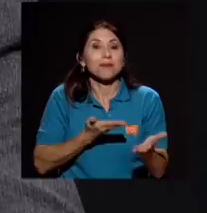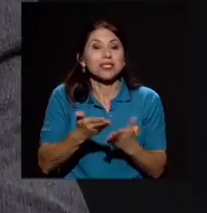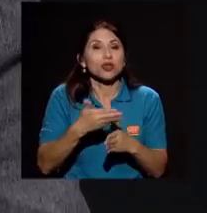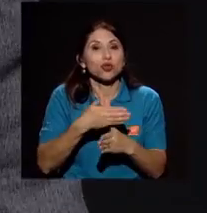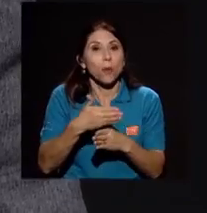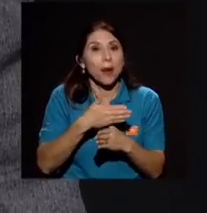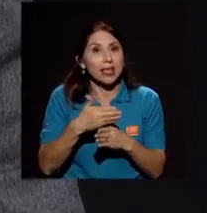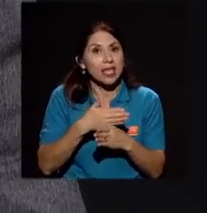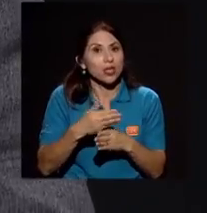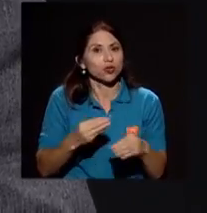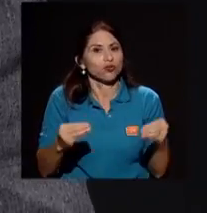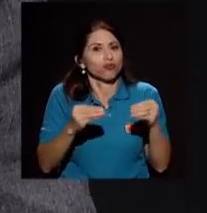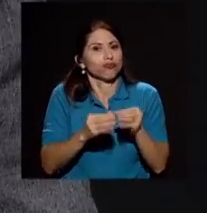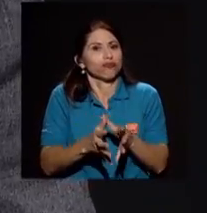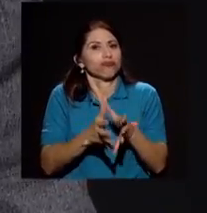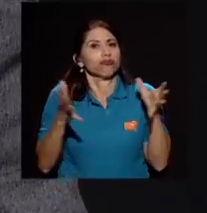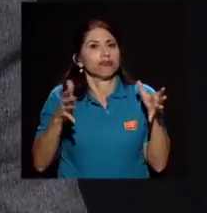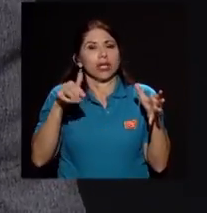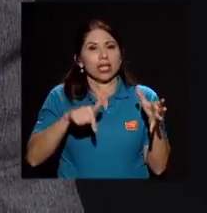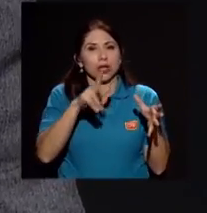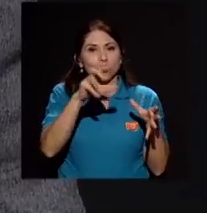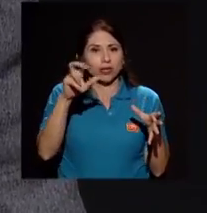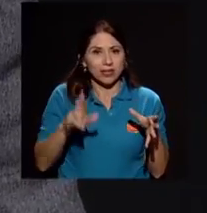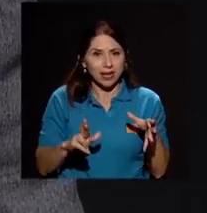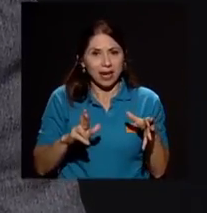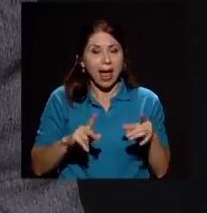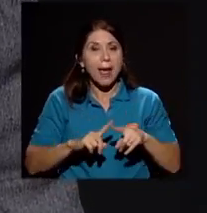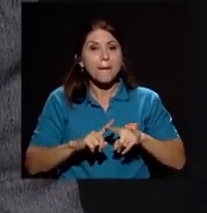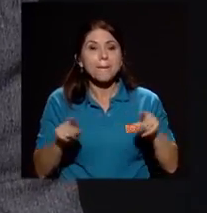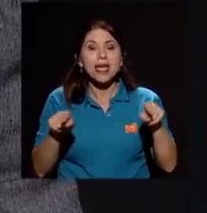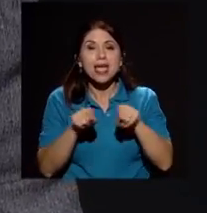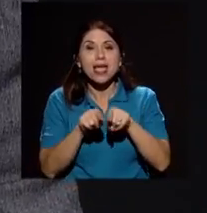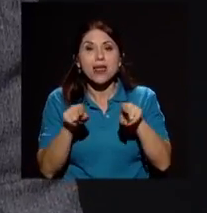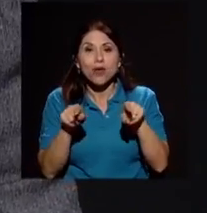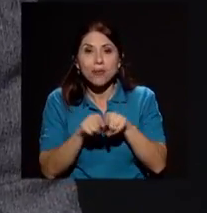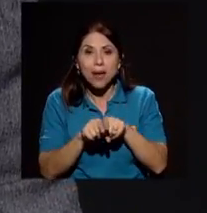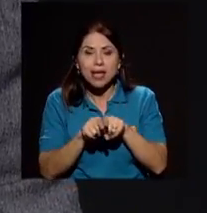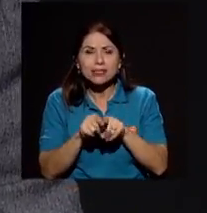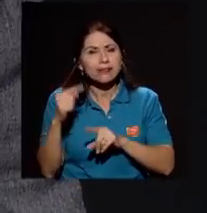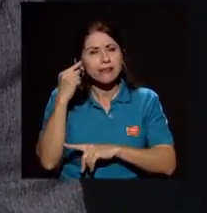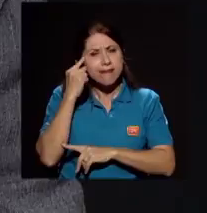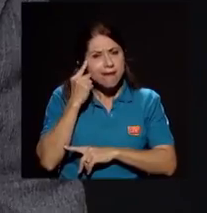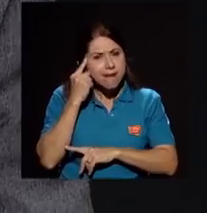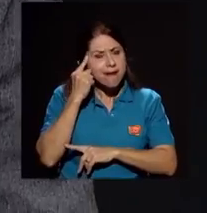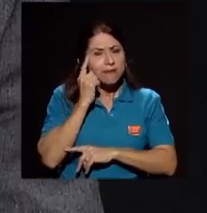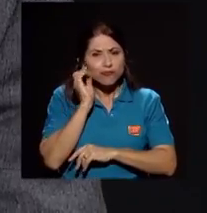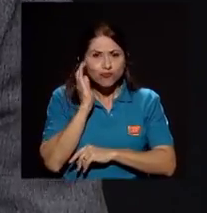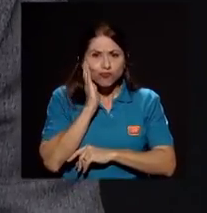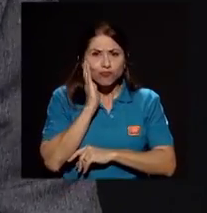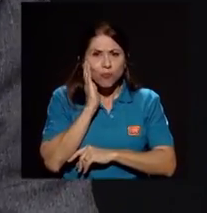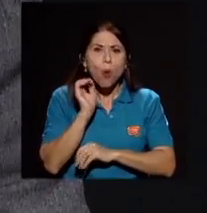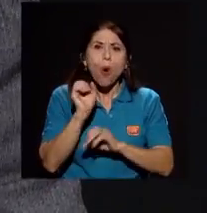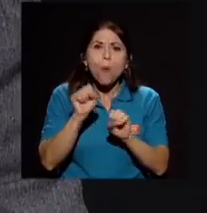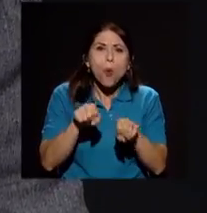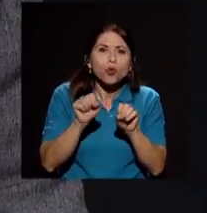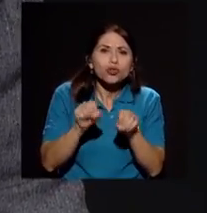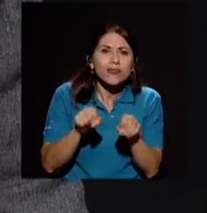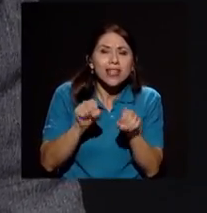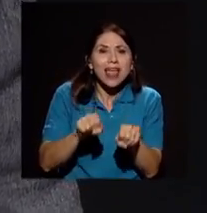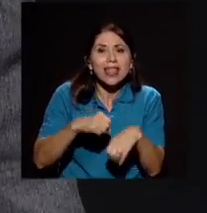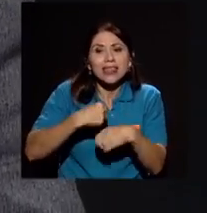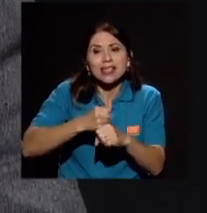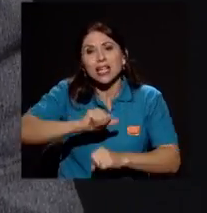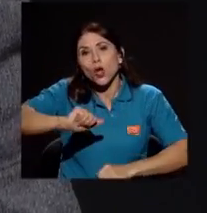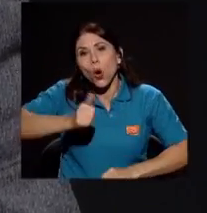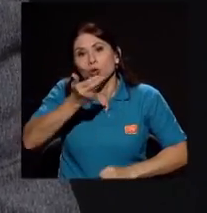costa rica pero que además comience a explorar la posibilidad de hacer otras cosas de mayor valor agregado